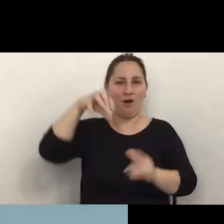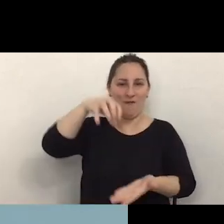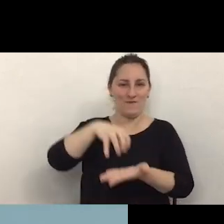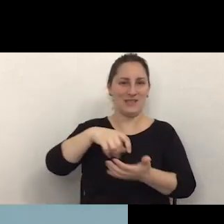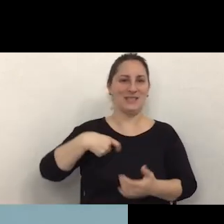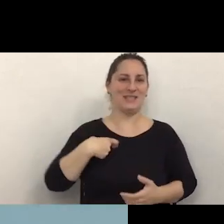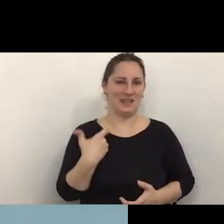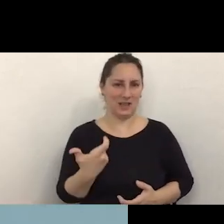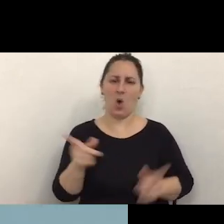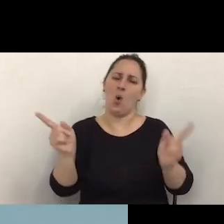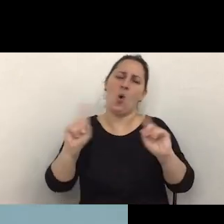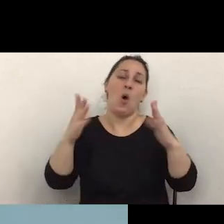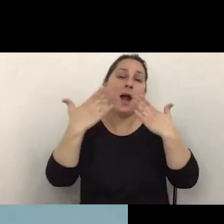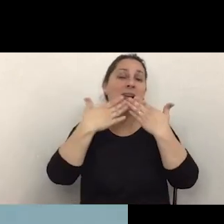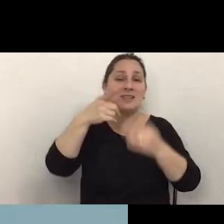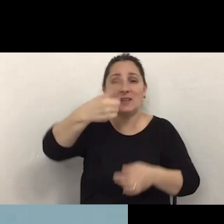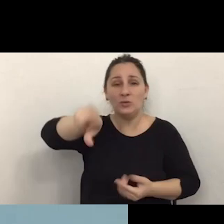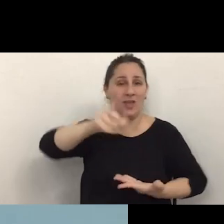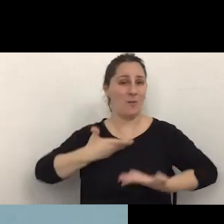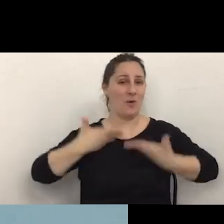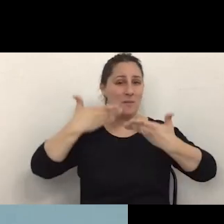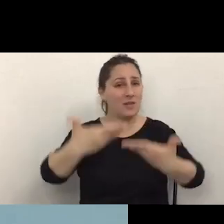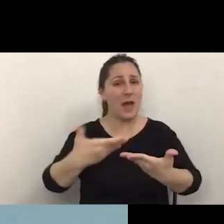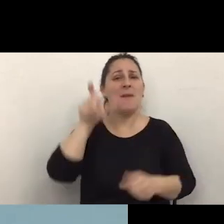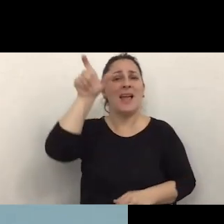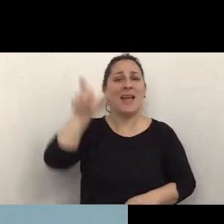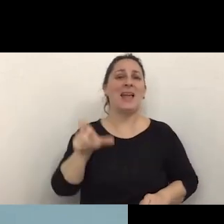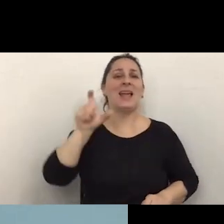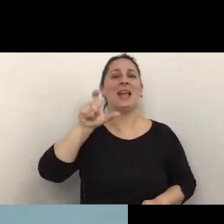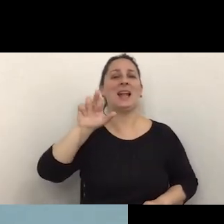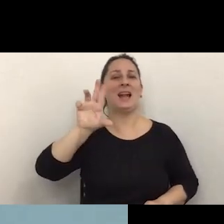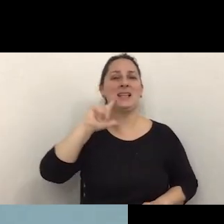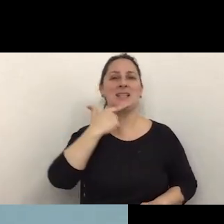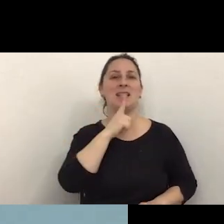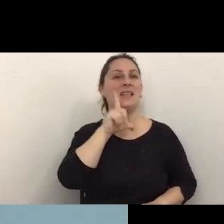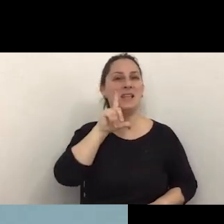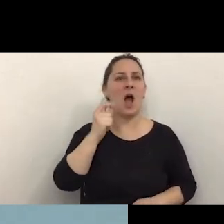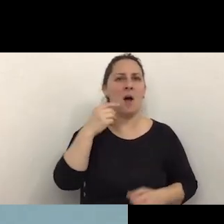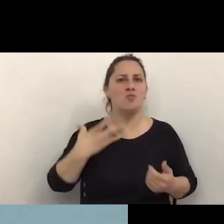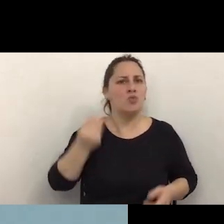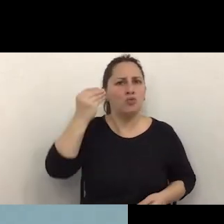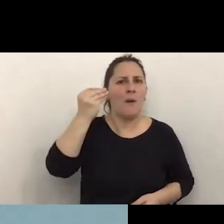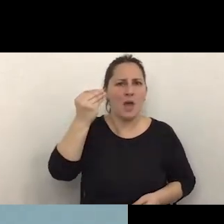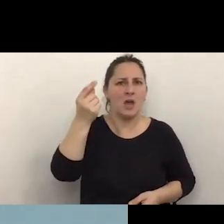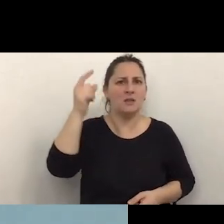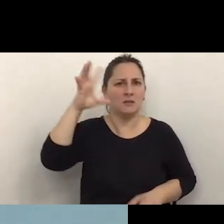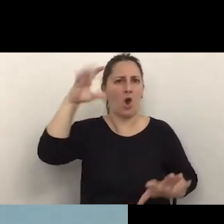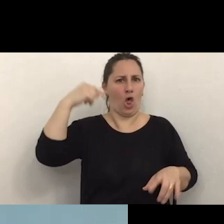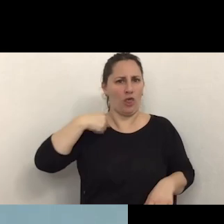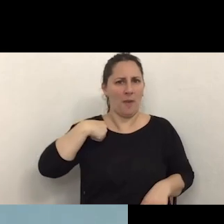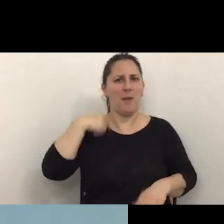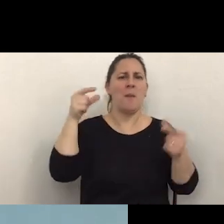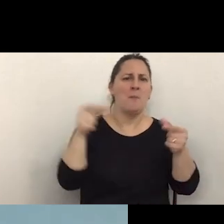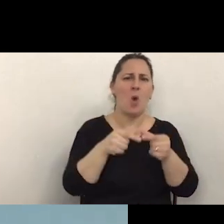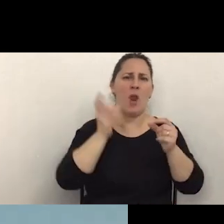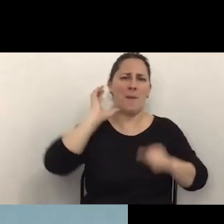No, gracias a ustedes y la verdad que Cristina me ha tenido en cuenta en varias oportunidades para el programa de radio, para